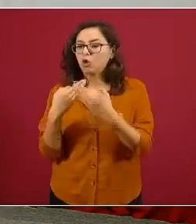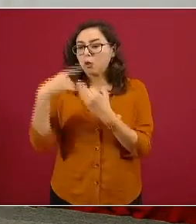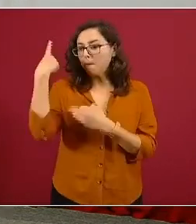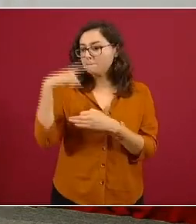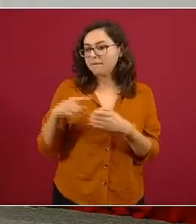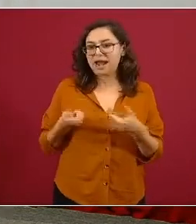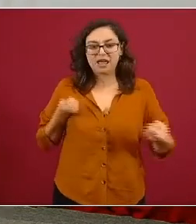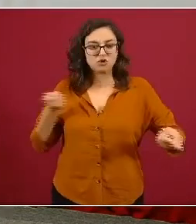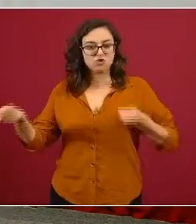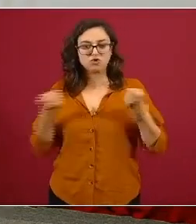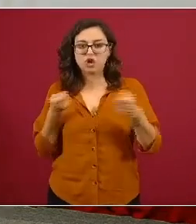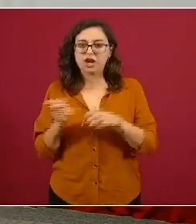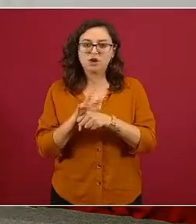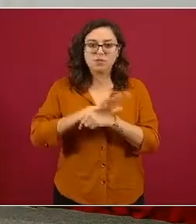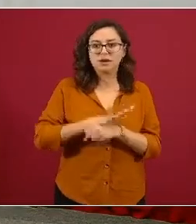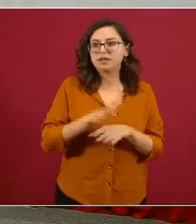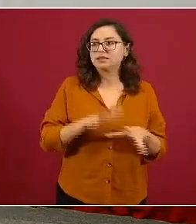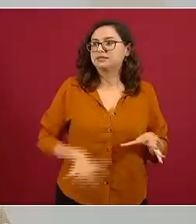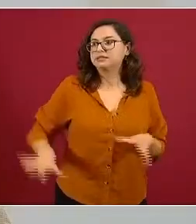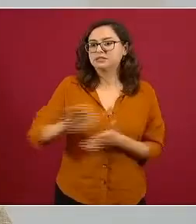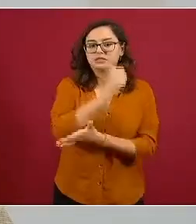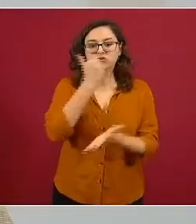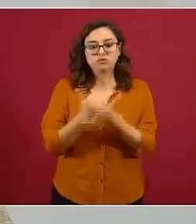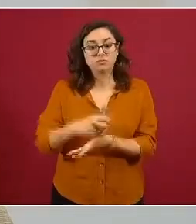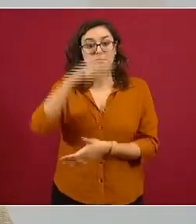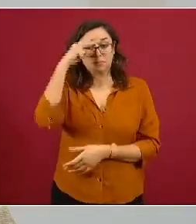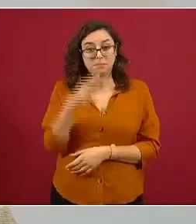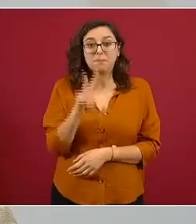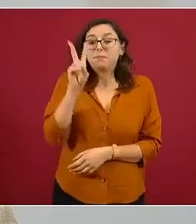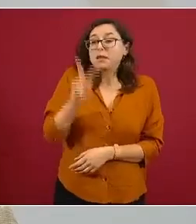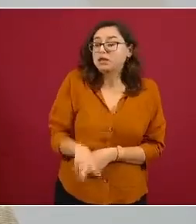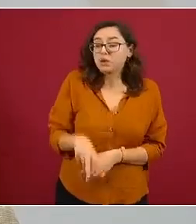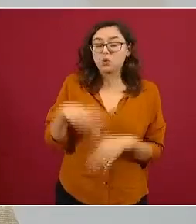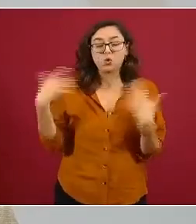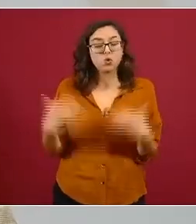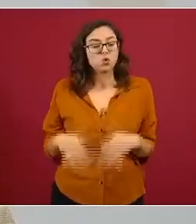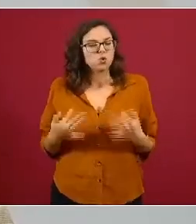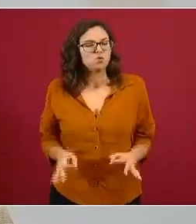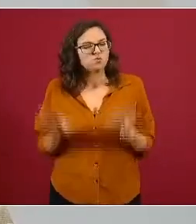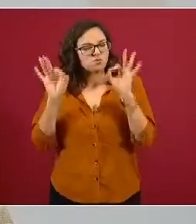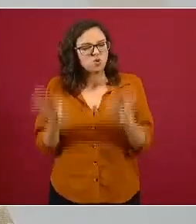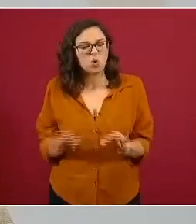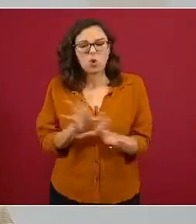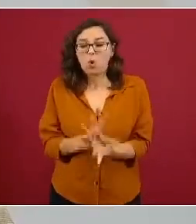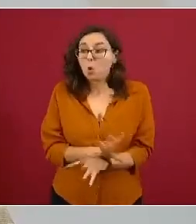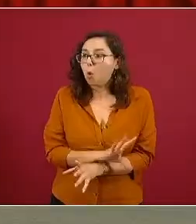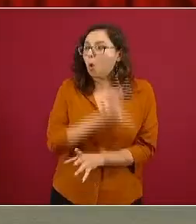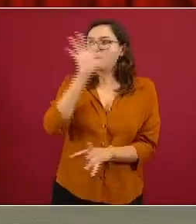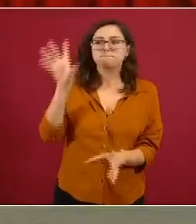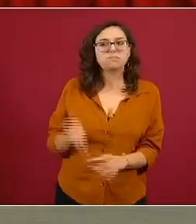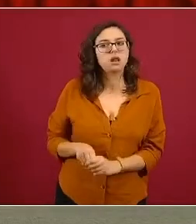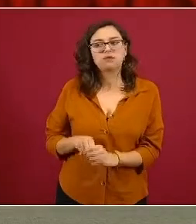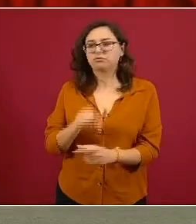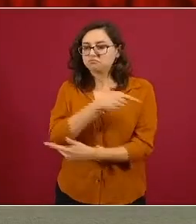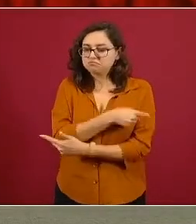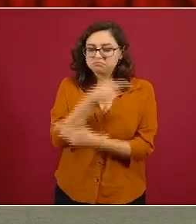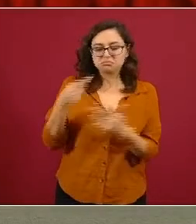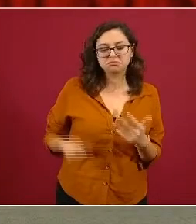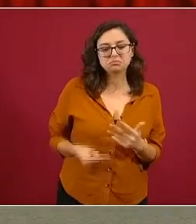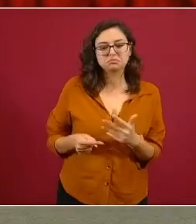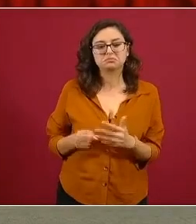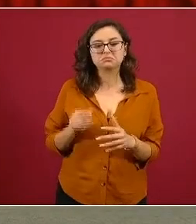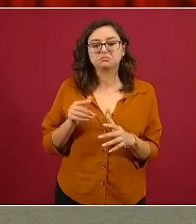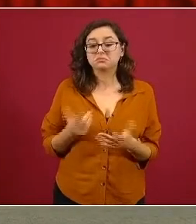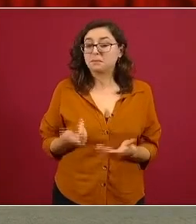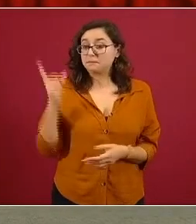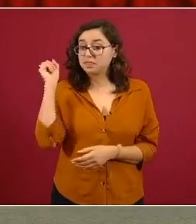COVID en la Ciudad de México. Puedo decir con sinceridad que es una de las más completas, si no la más completa, para atender la